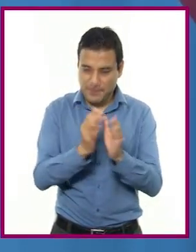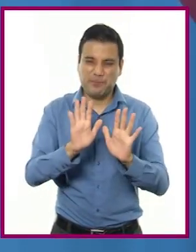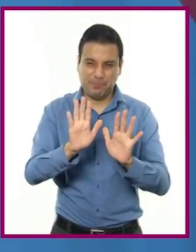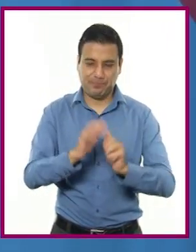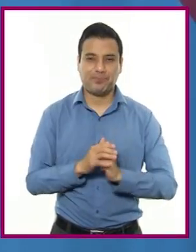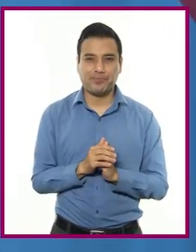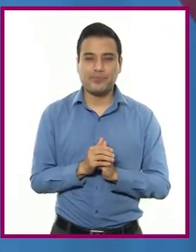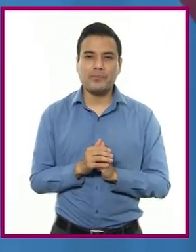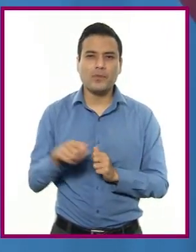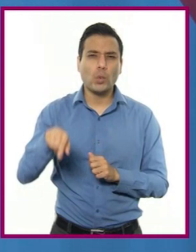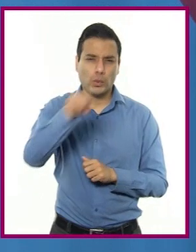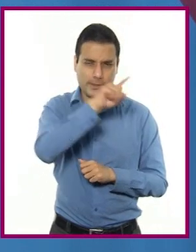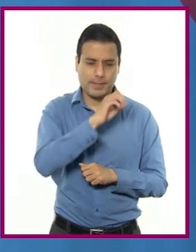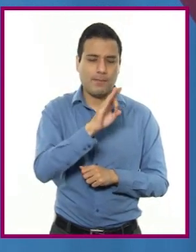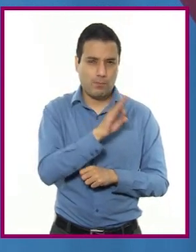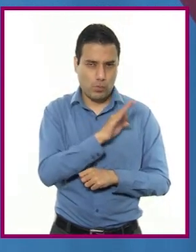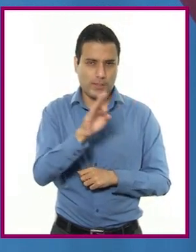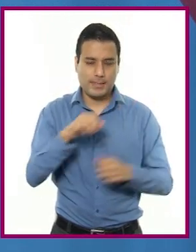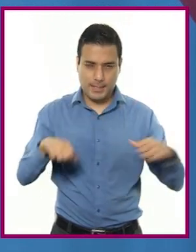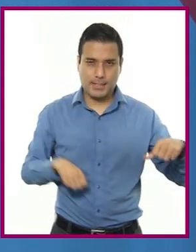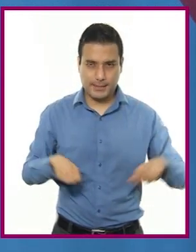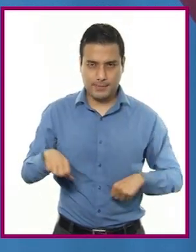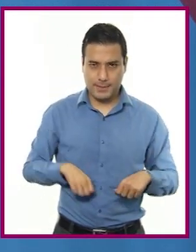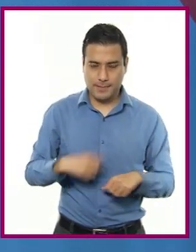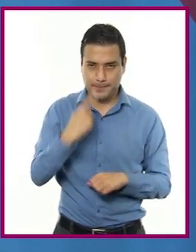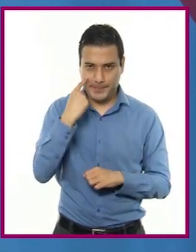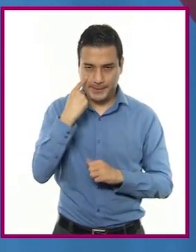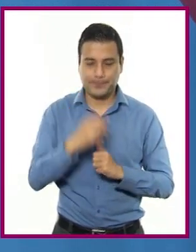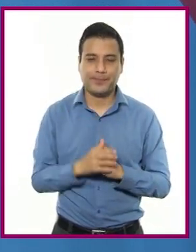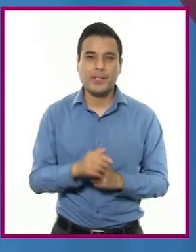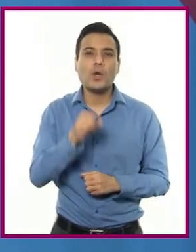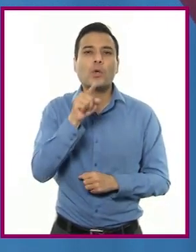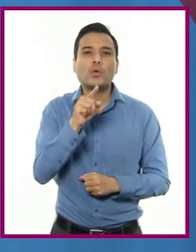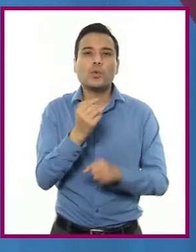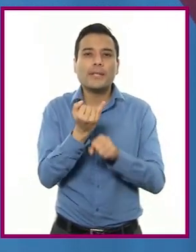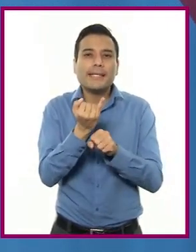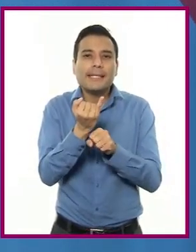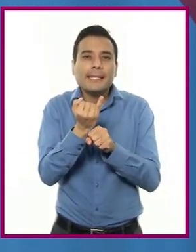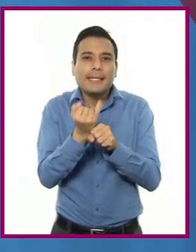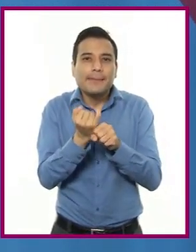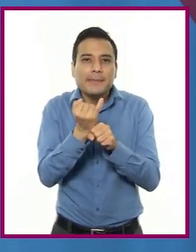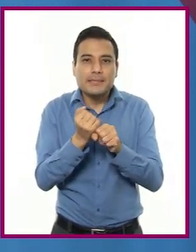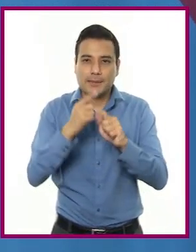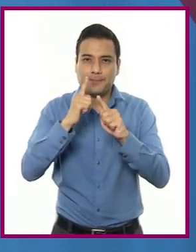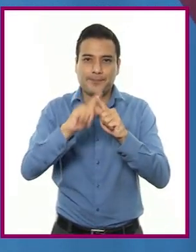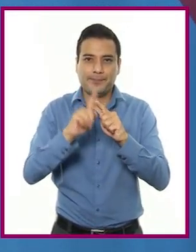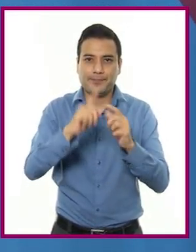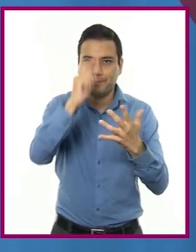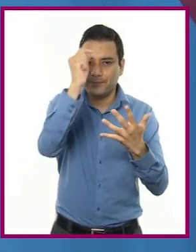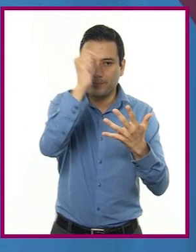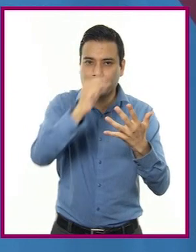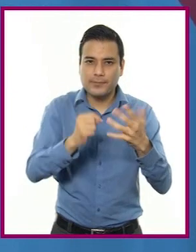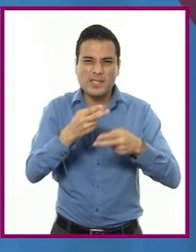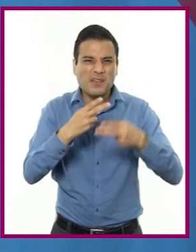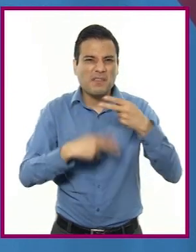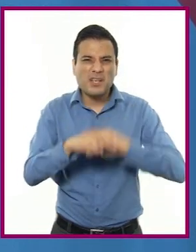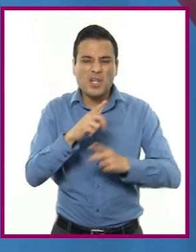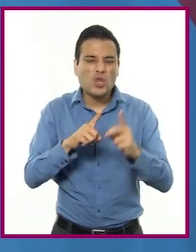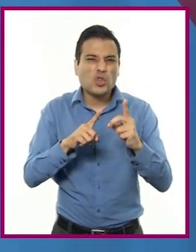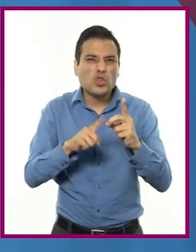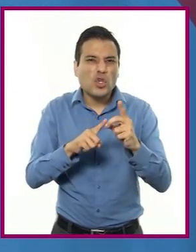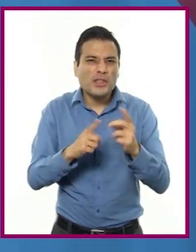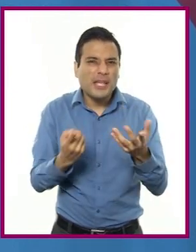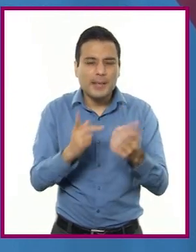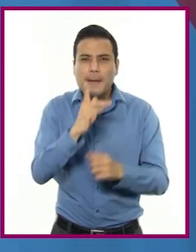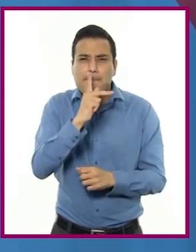les invitamos a realizar el siguiente reto. Investiguen el origen de los siguientes instrumentos musicales y palabras que